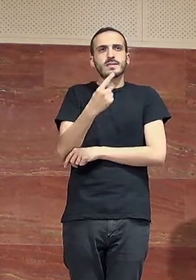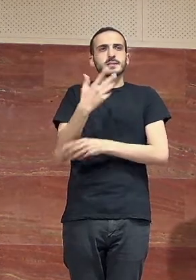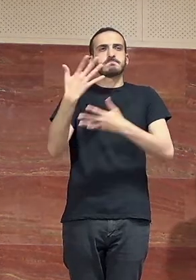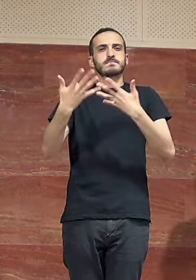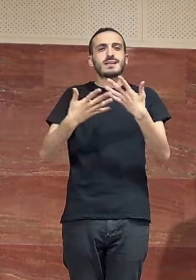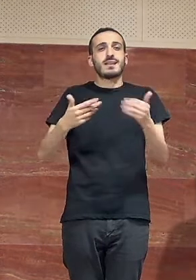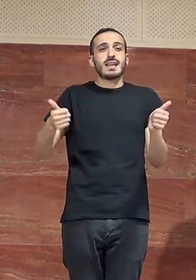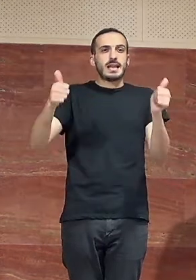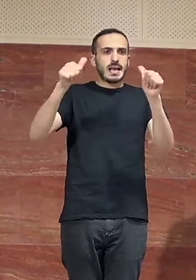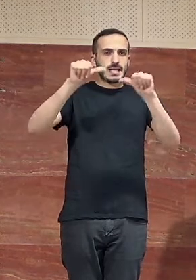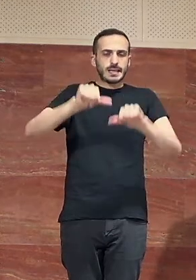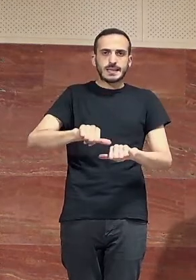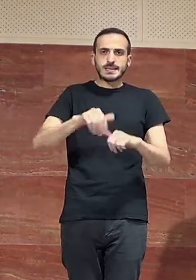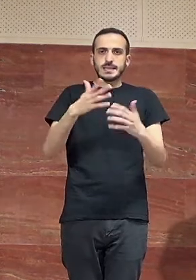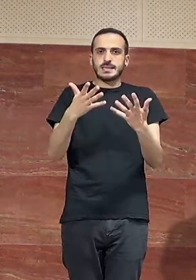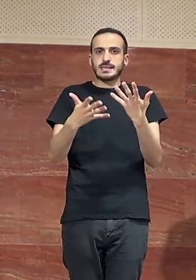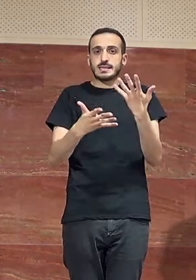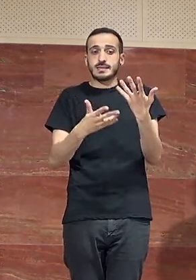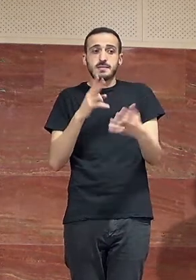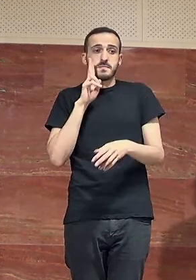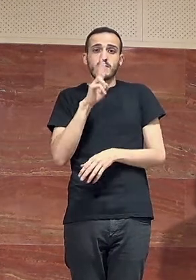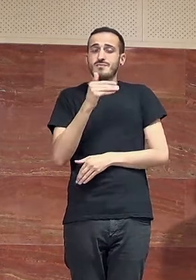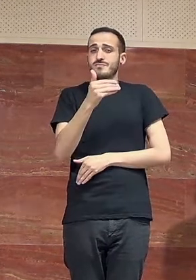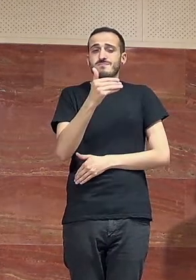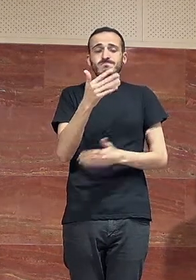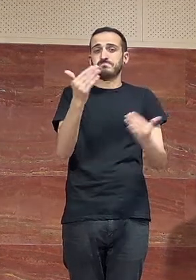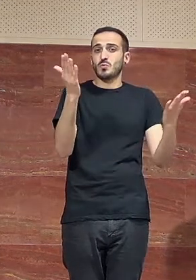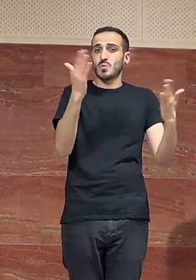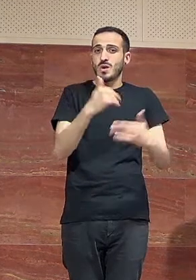esa crisis en la que ven que no tienen futuro